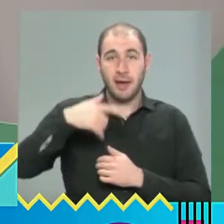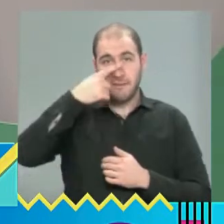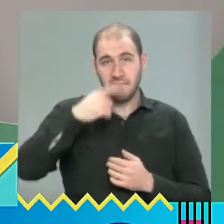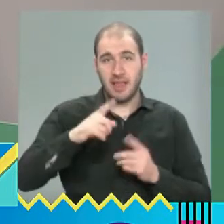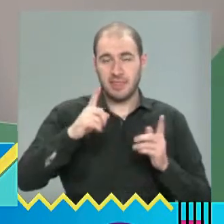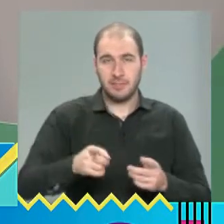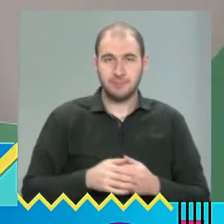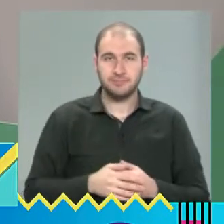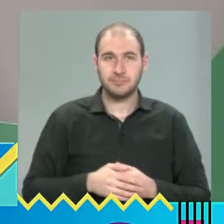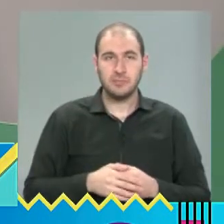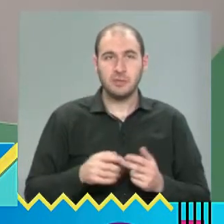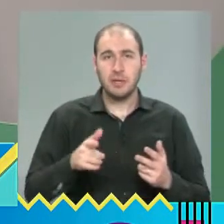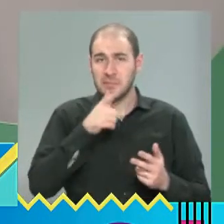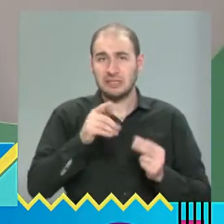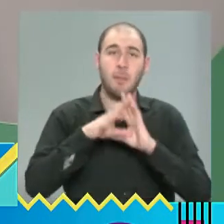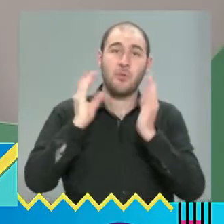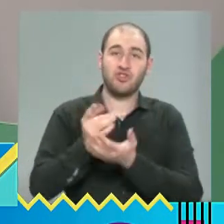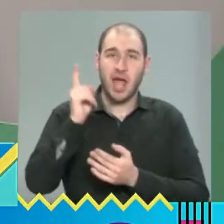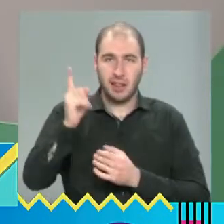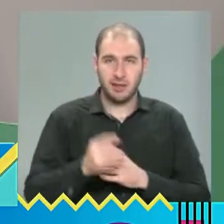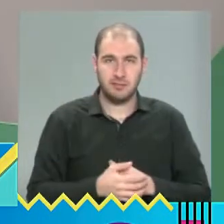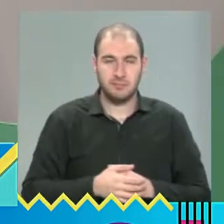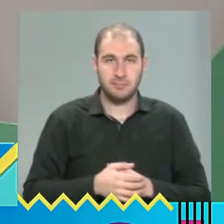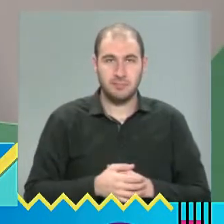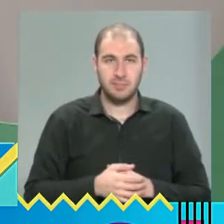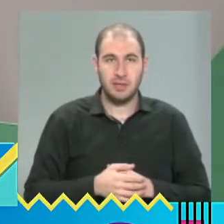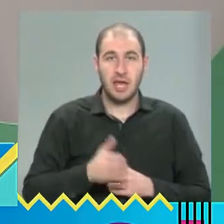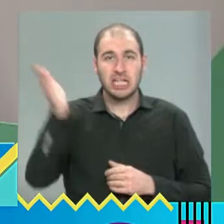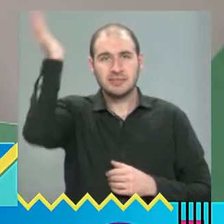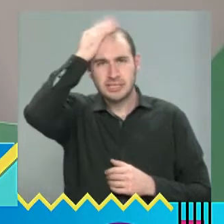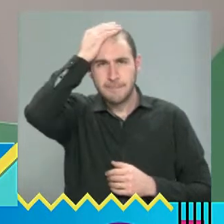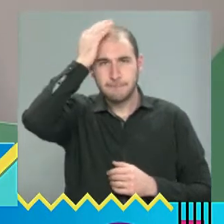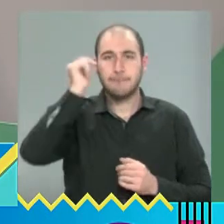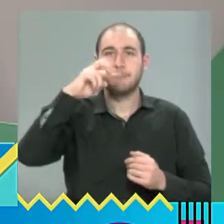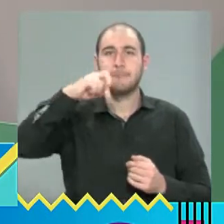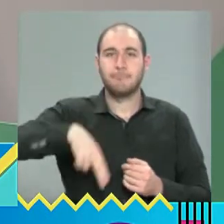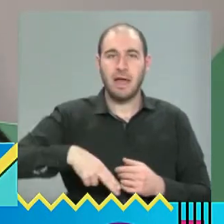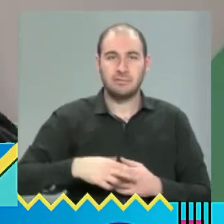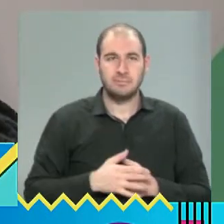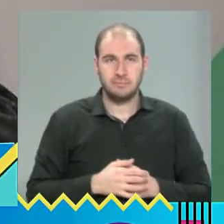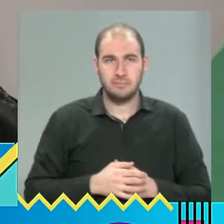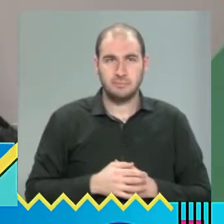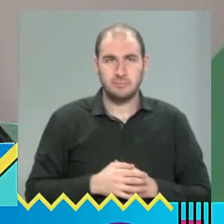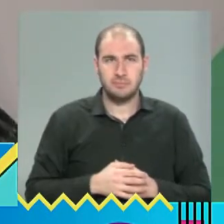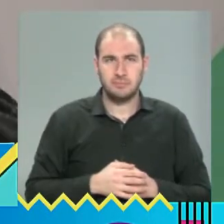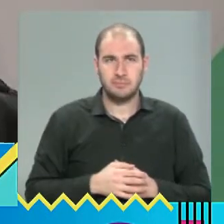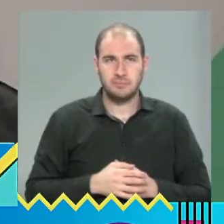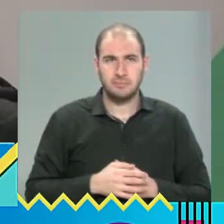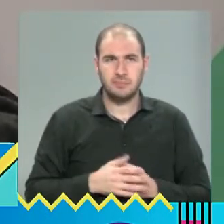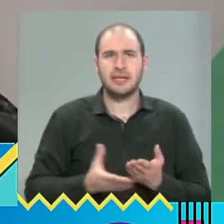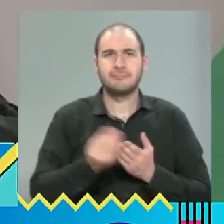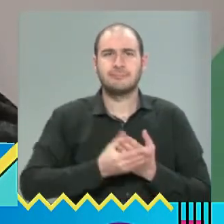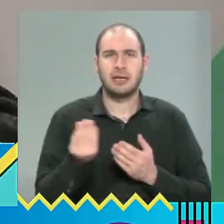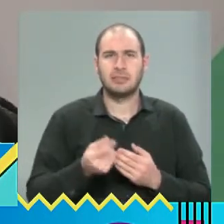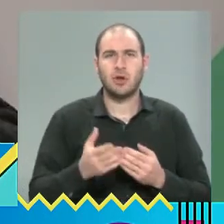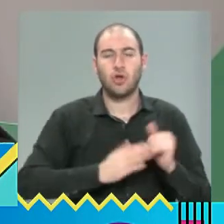te pasa algo parecido pero con el mundo. En el mundo Trump está aplicando una política de gasto, más gasto,